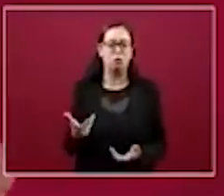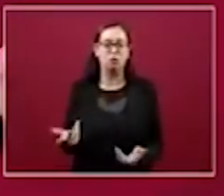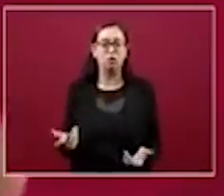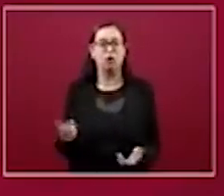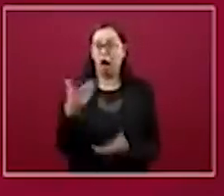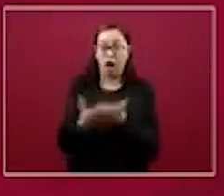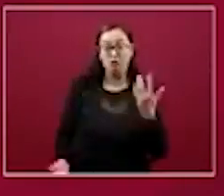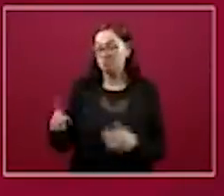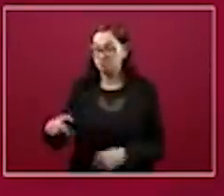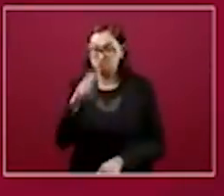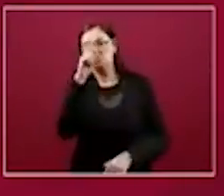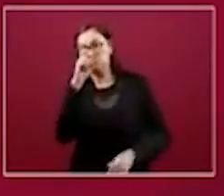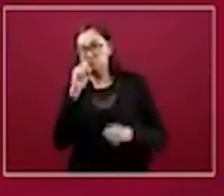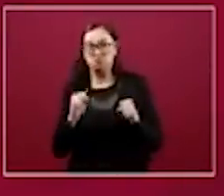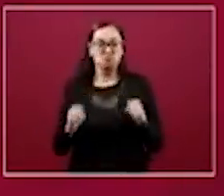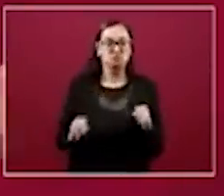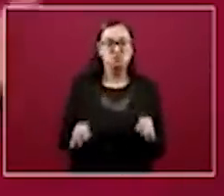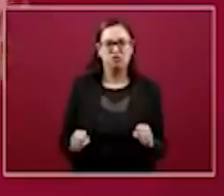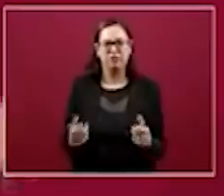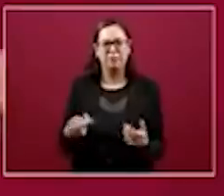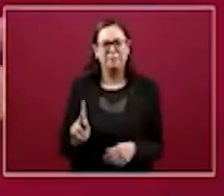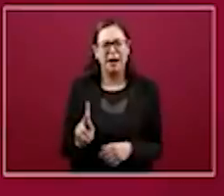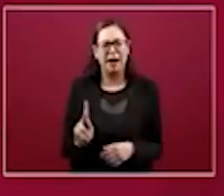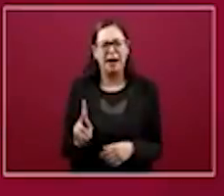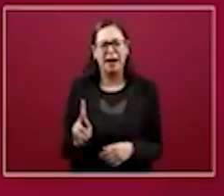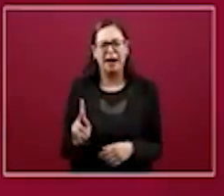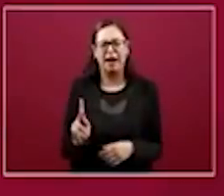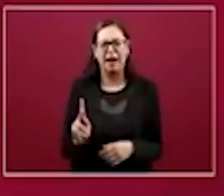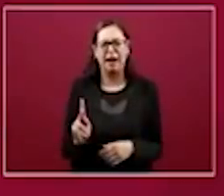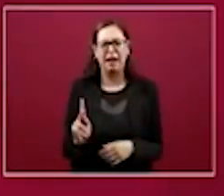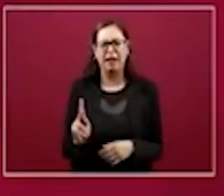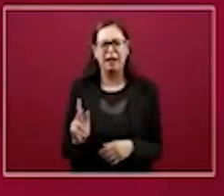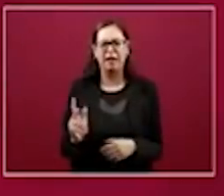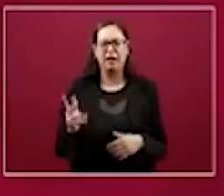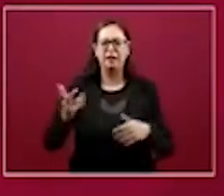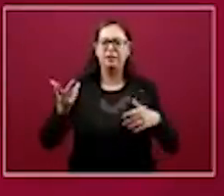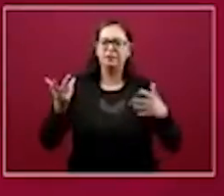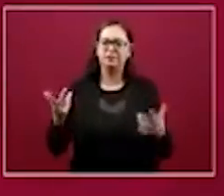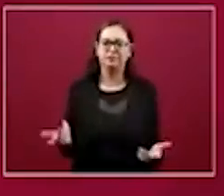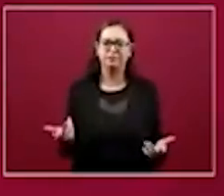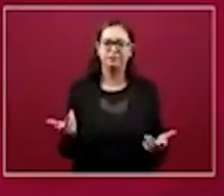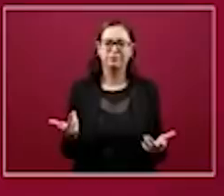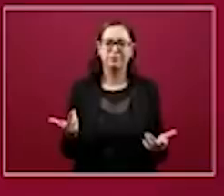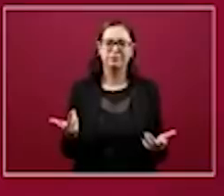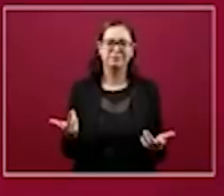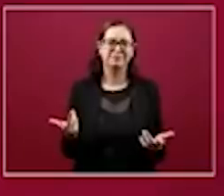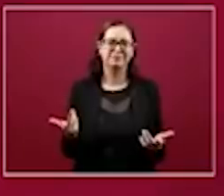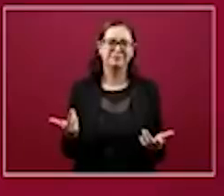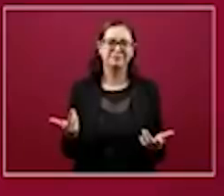muy radicales, sí, nada más que con el